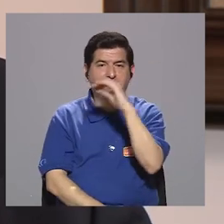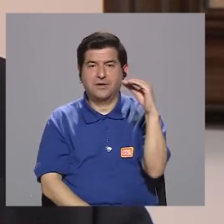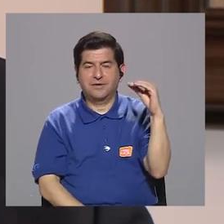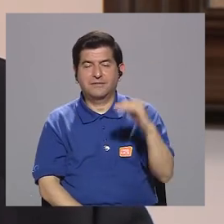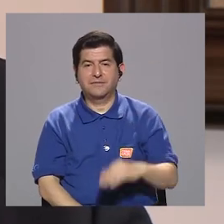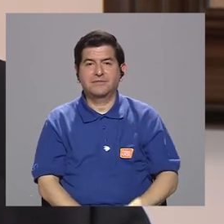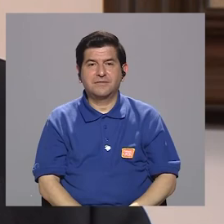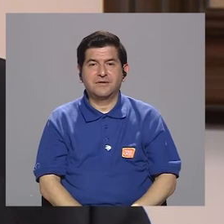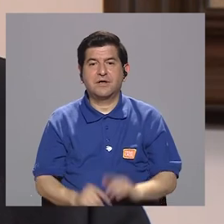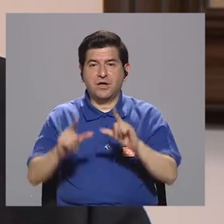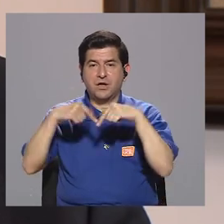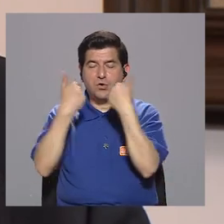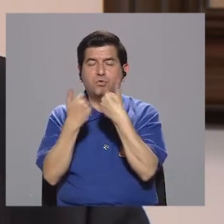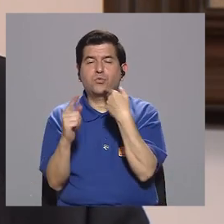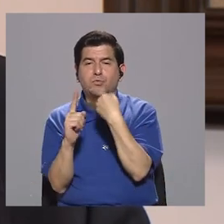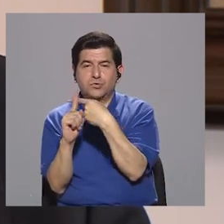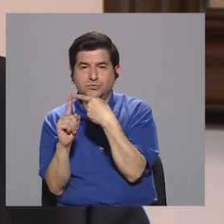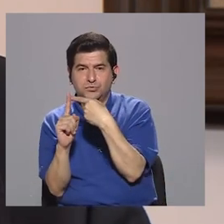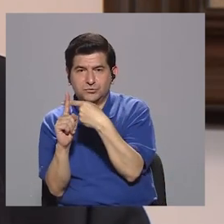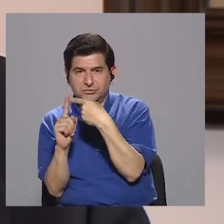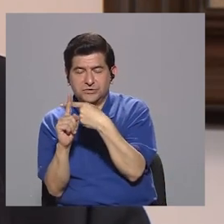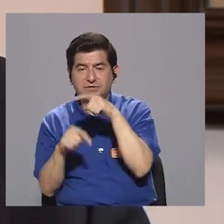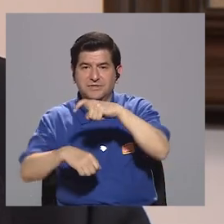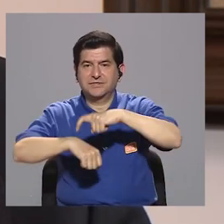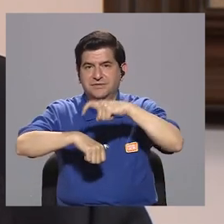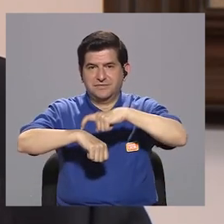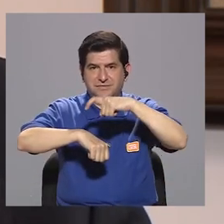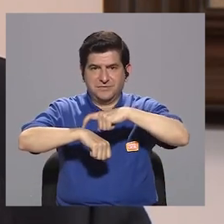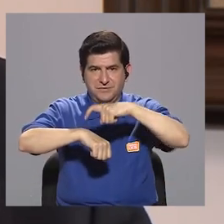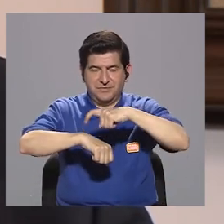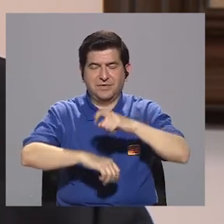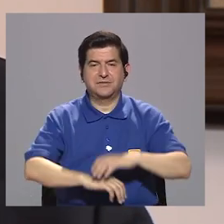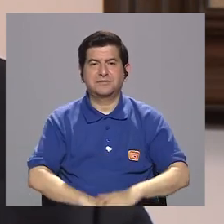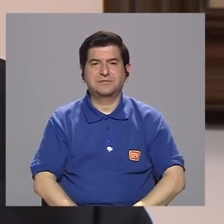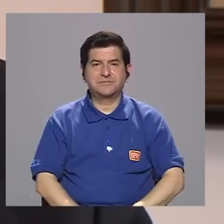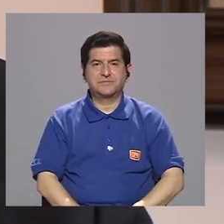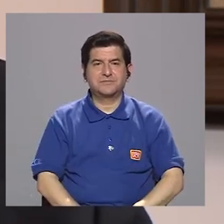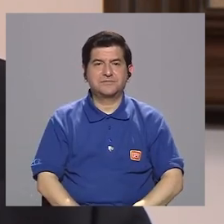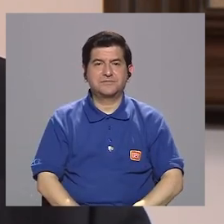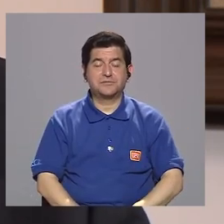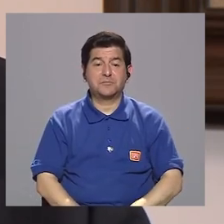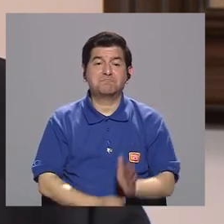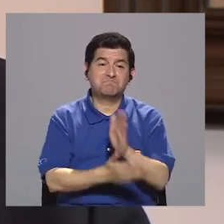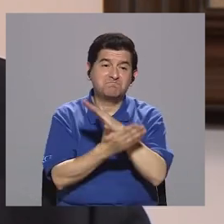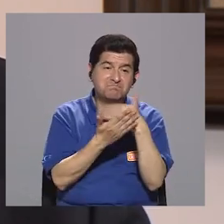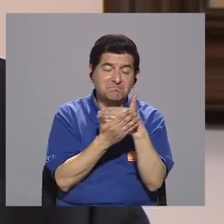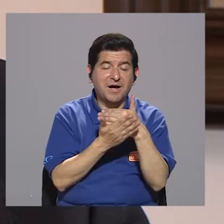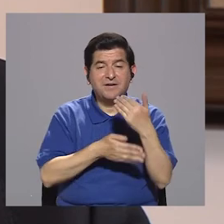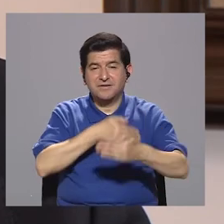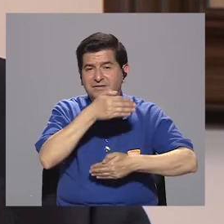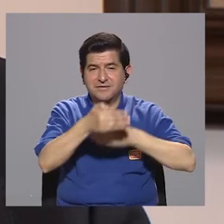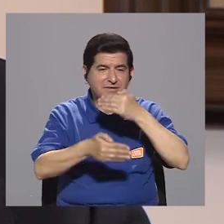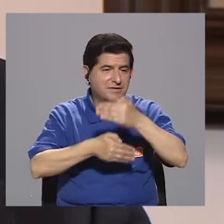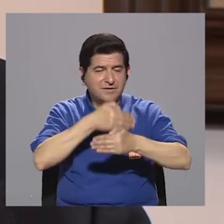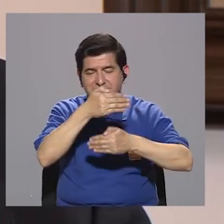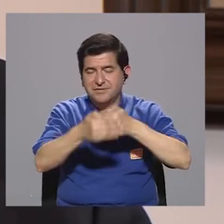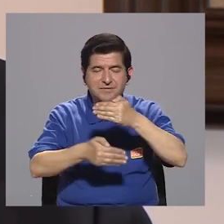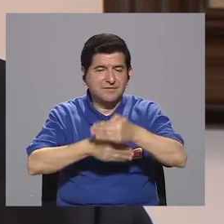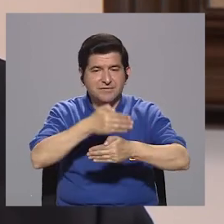fuerzas positivistas que en ese tiempo eran parte